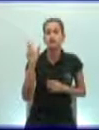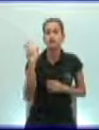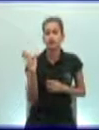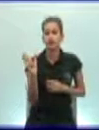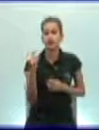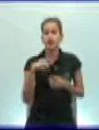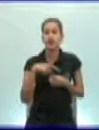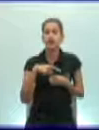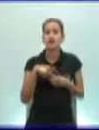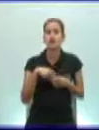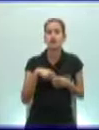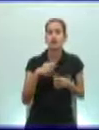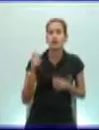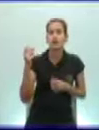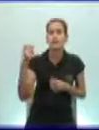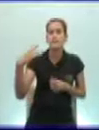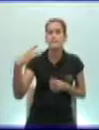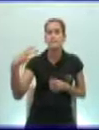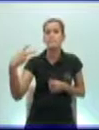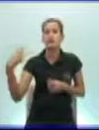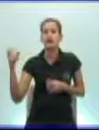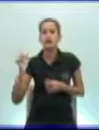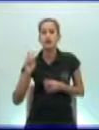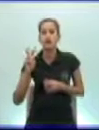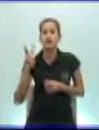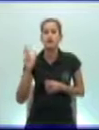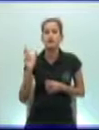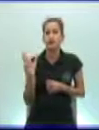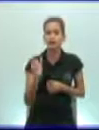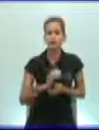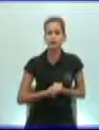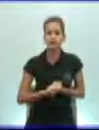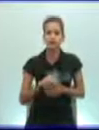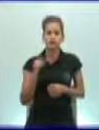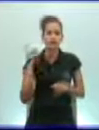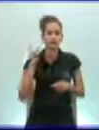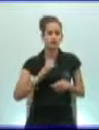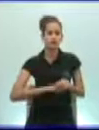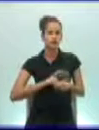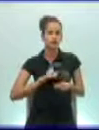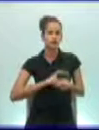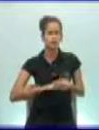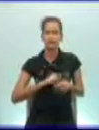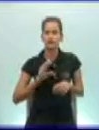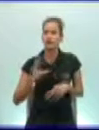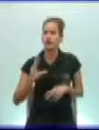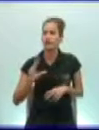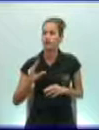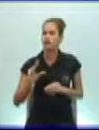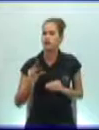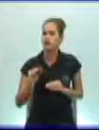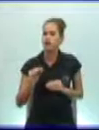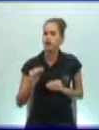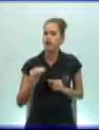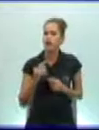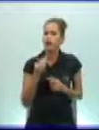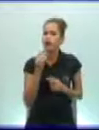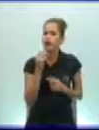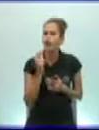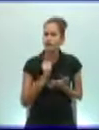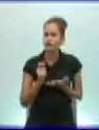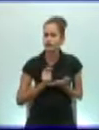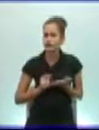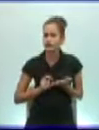núcleo del predicado verbal. Le vamos a dar un breve tiempo para que comenten y puedan tomar alguna nota